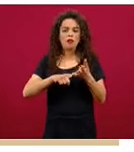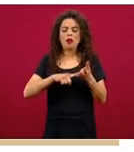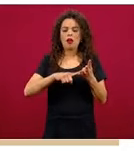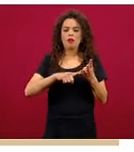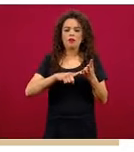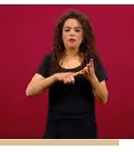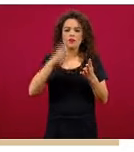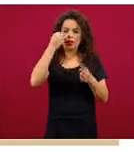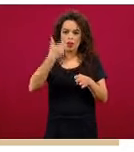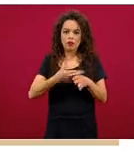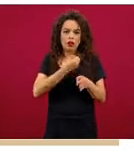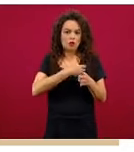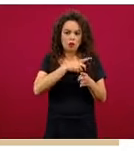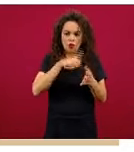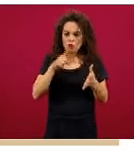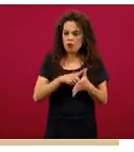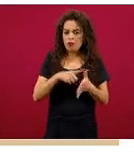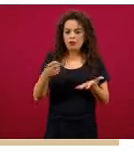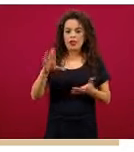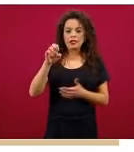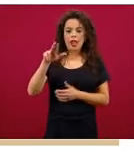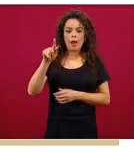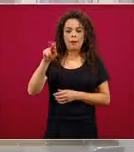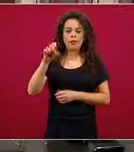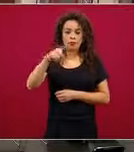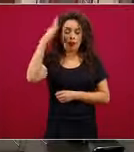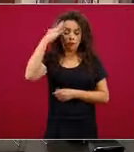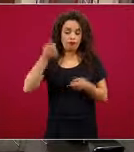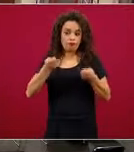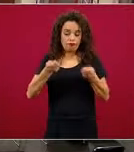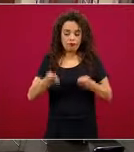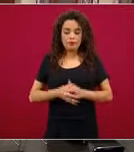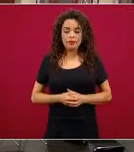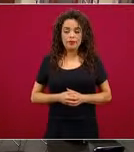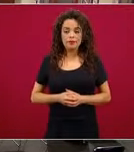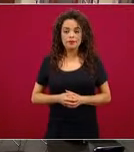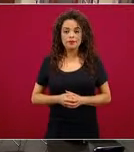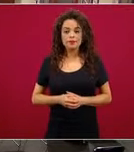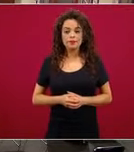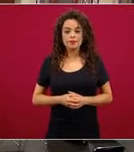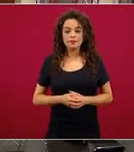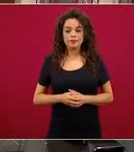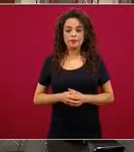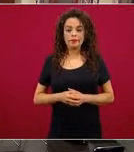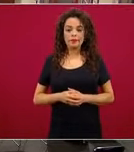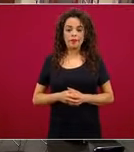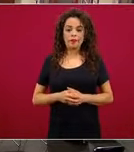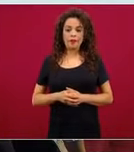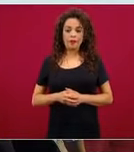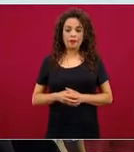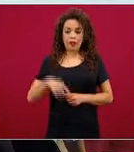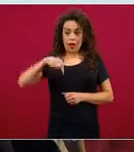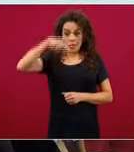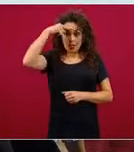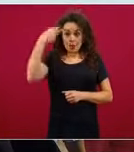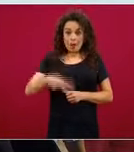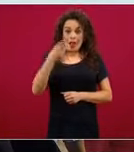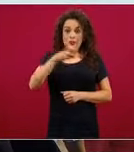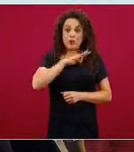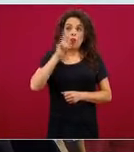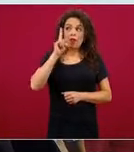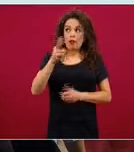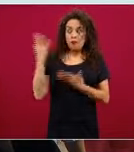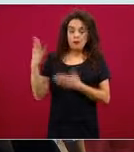supuesto, que es liderado por el SENAPRESE. La que sigue, por favor. Y bien, así estamos en México. Hoy en México